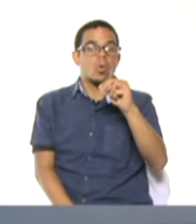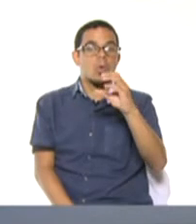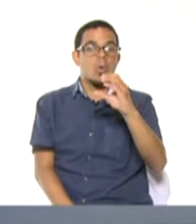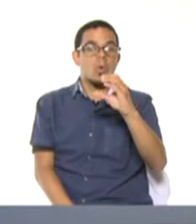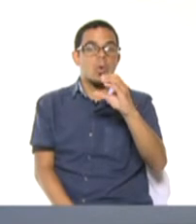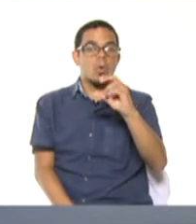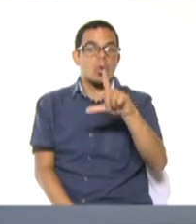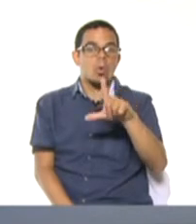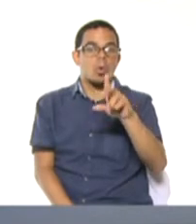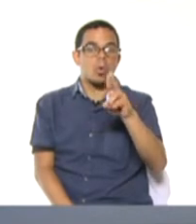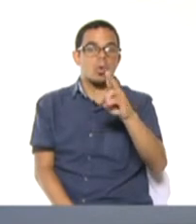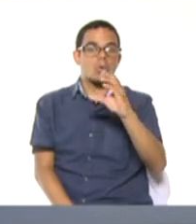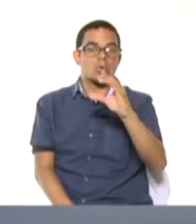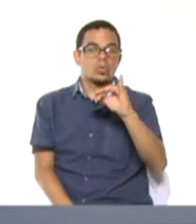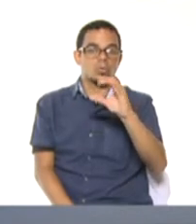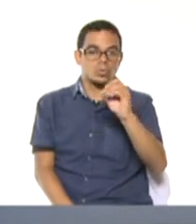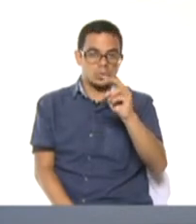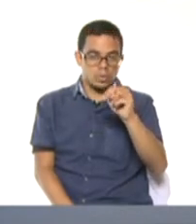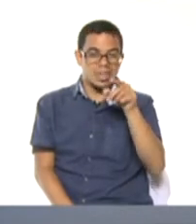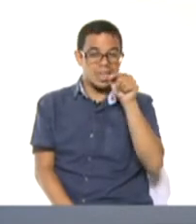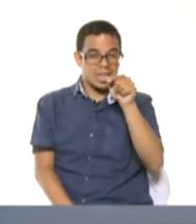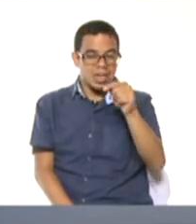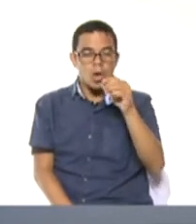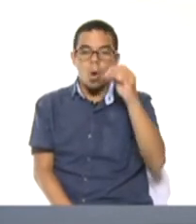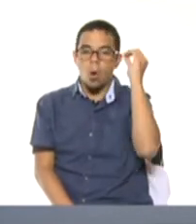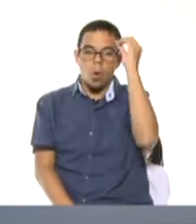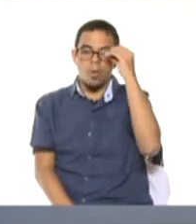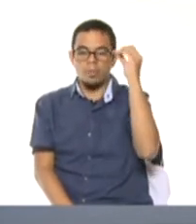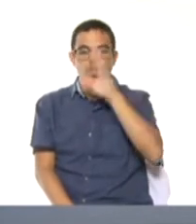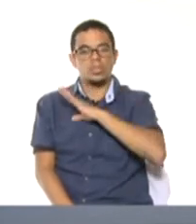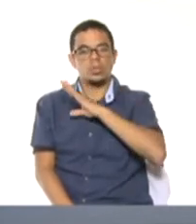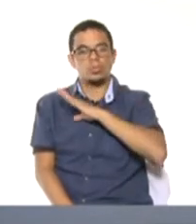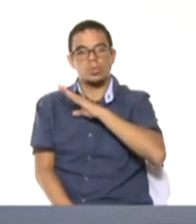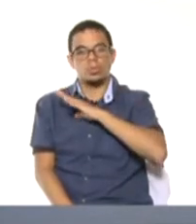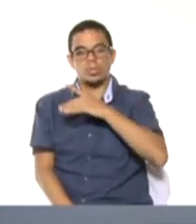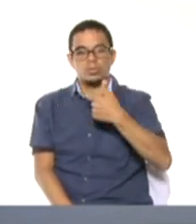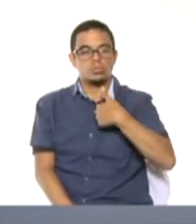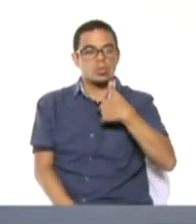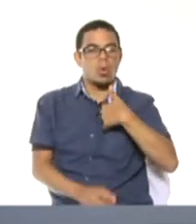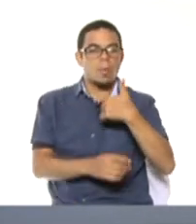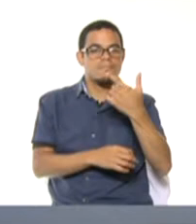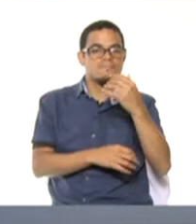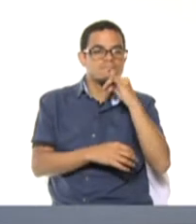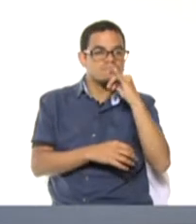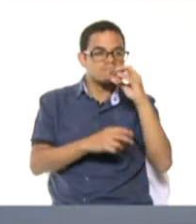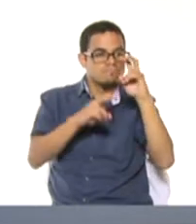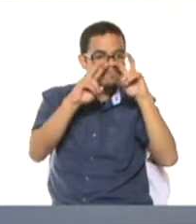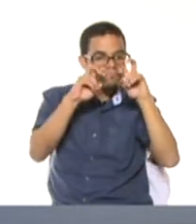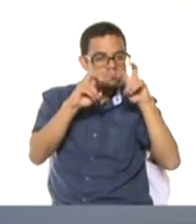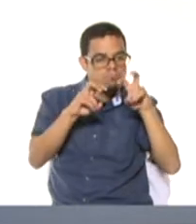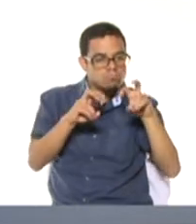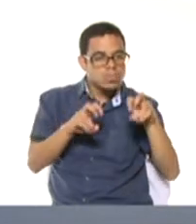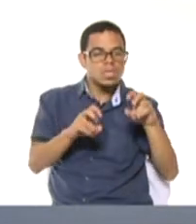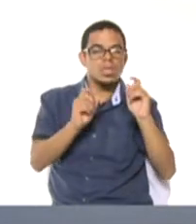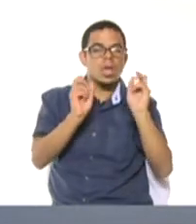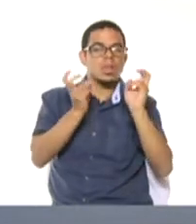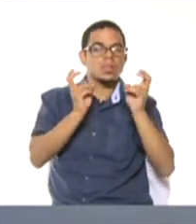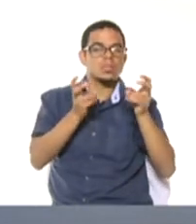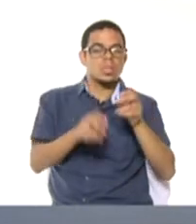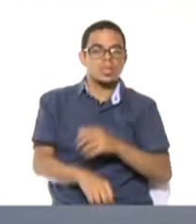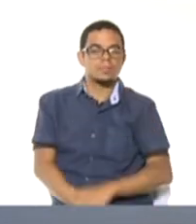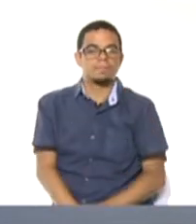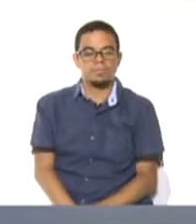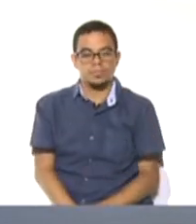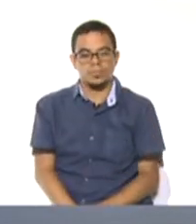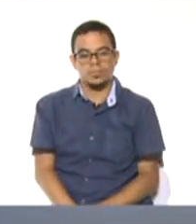permite dar una opinión propia de lo que hemos investigado. Ahí podemos cerrar ya el punto. ¿Verdad